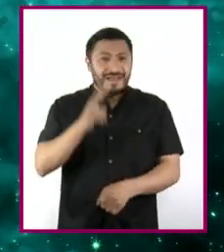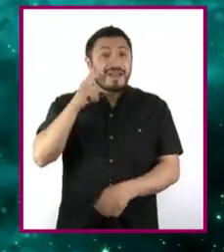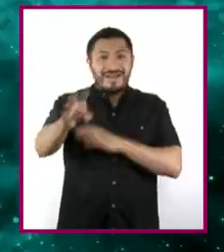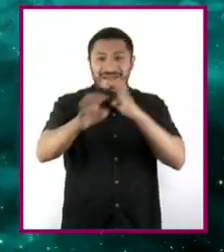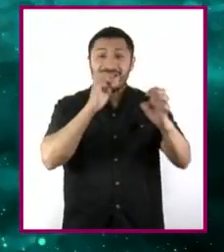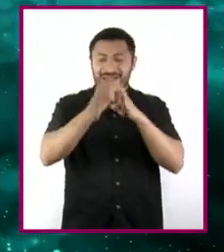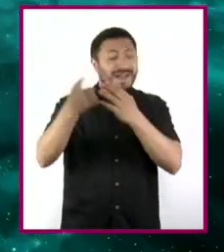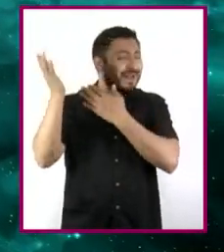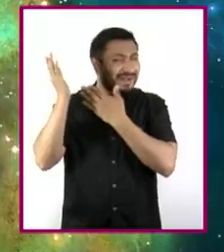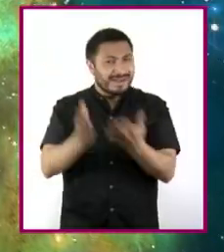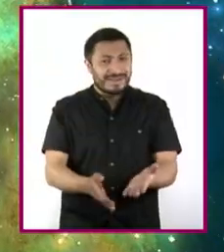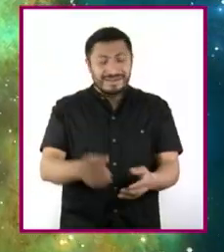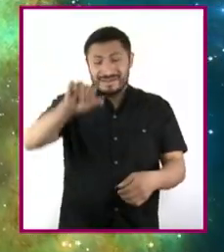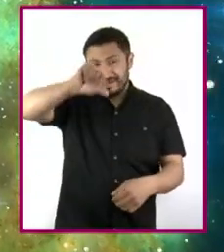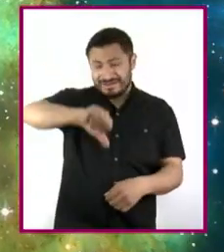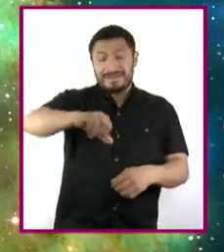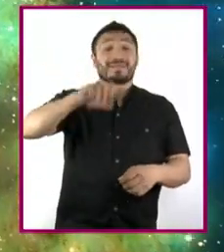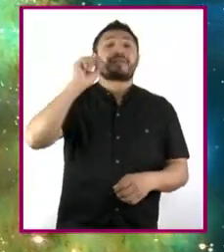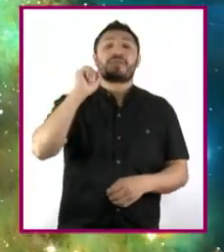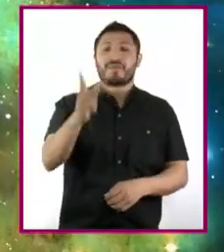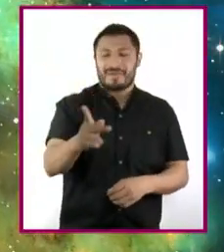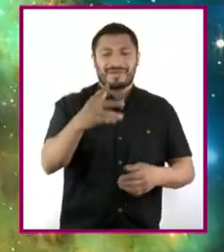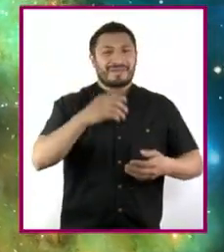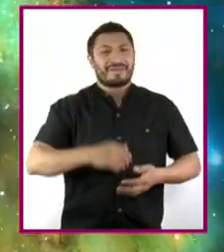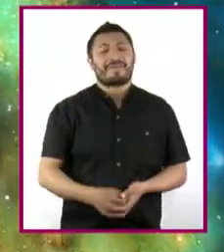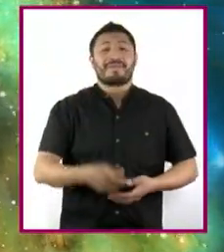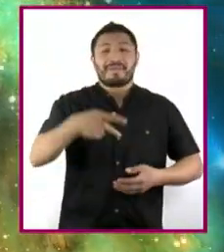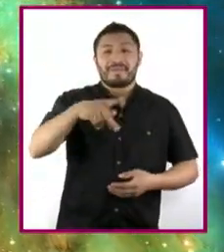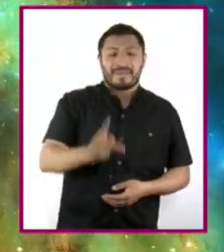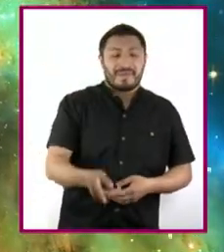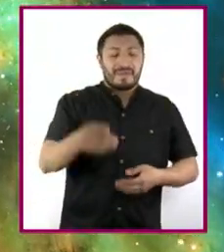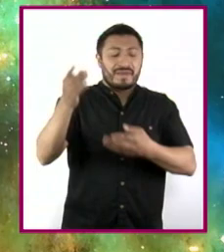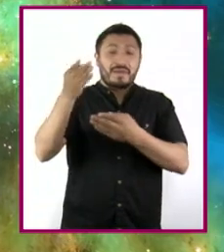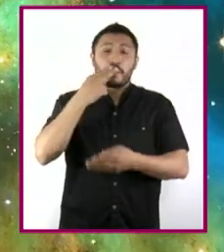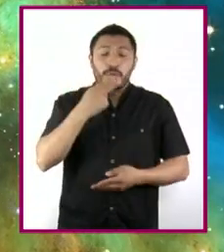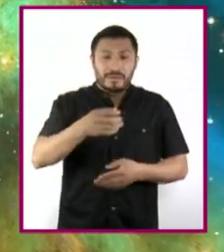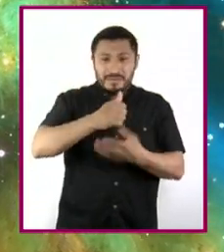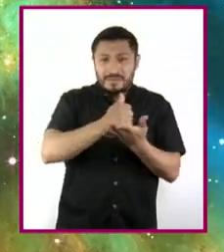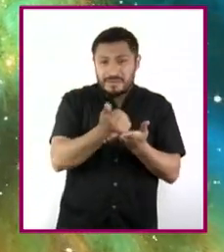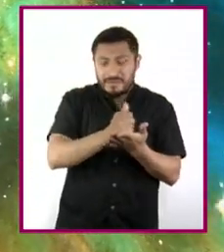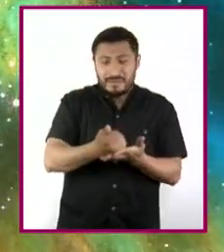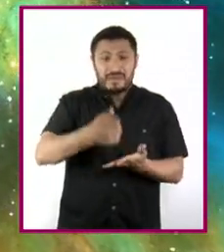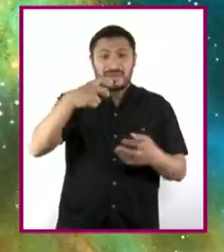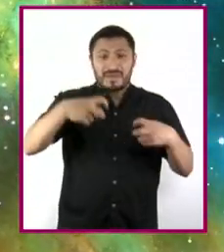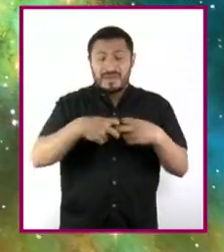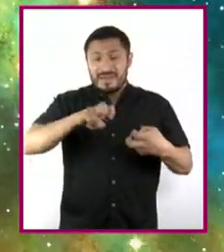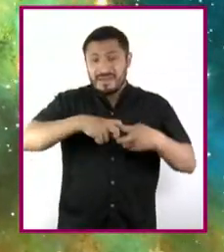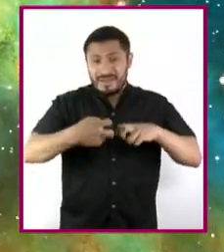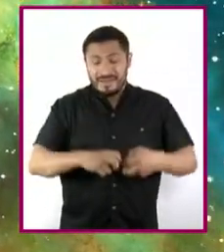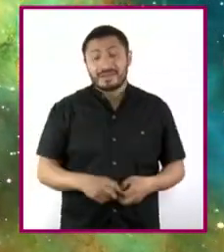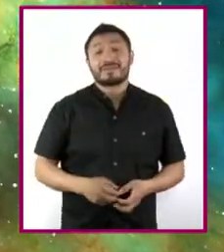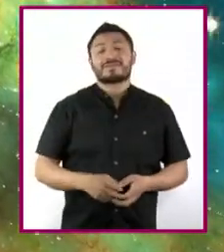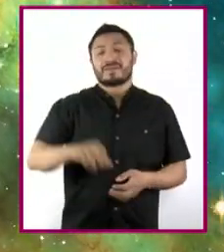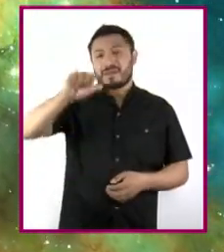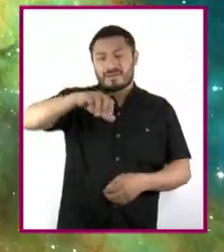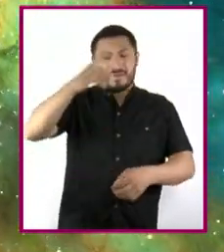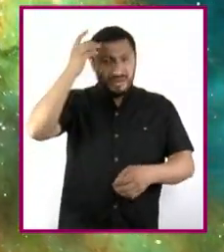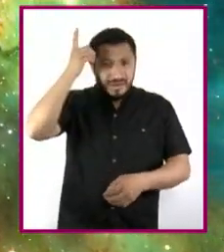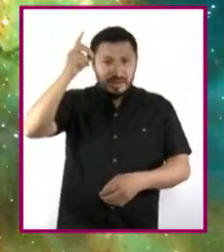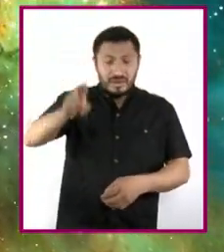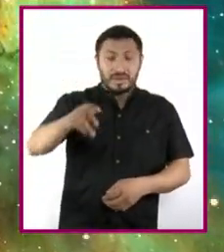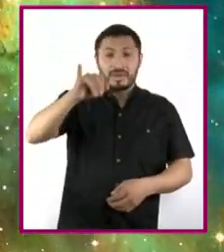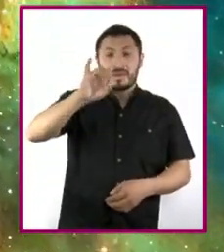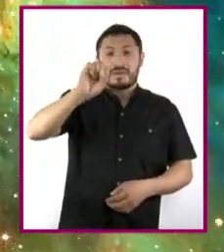que tenemos preparada para hoy. Me parece excelente, Axel, pero usemos botellas recicladas, ¿eh? Por cierto, hoy nos acompaña el doctor Isaí